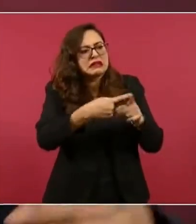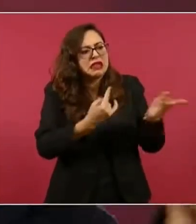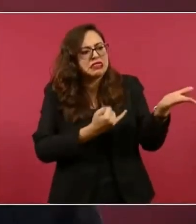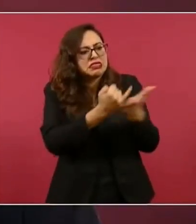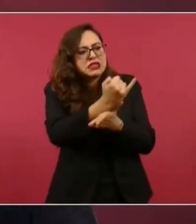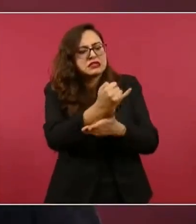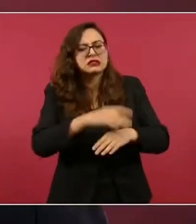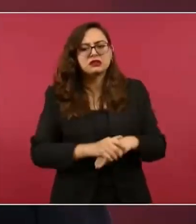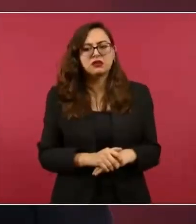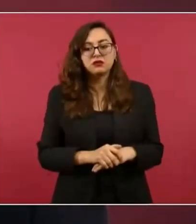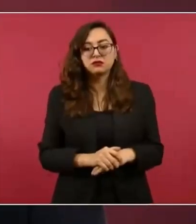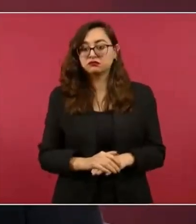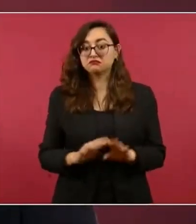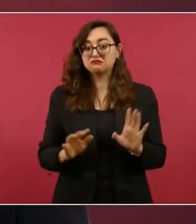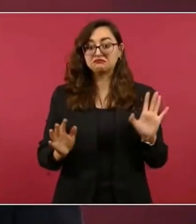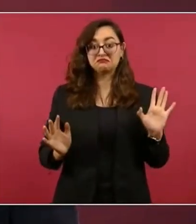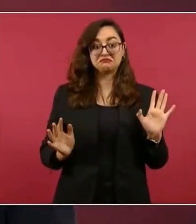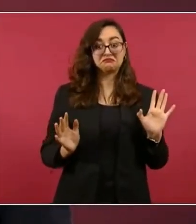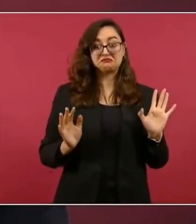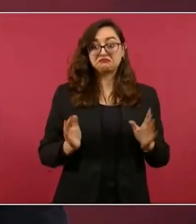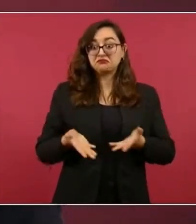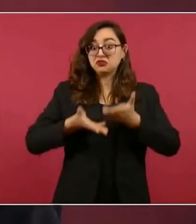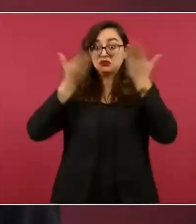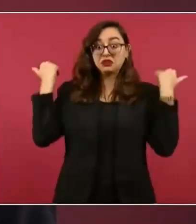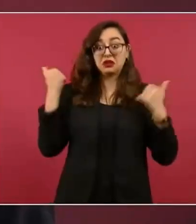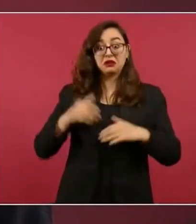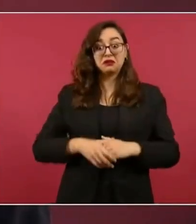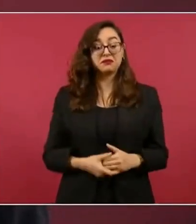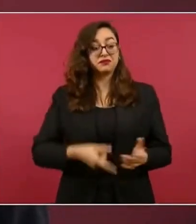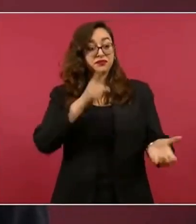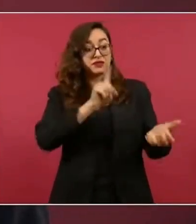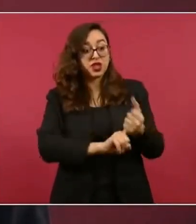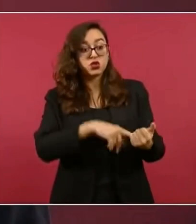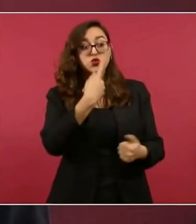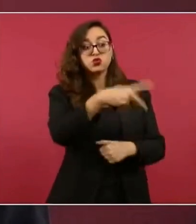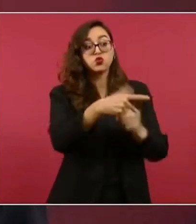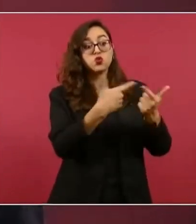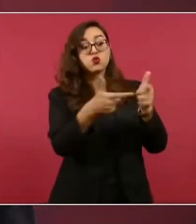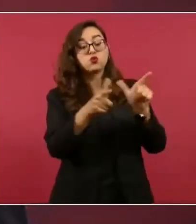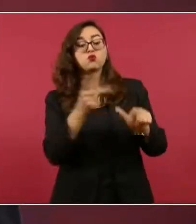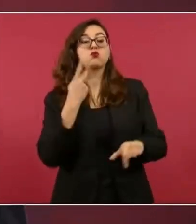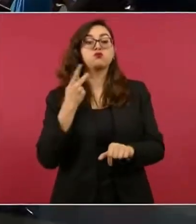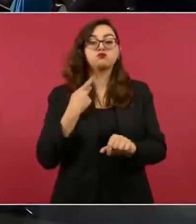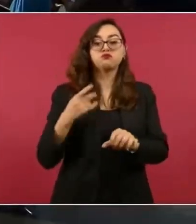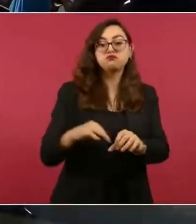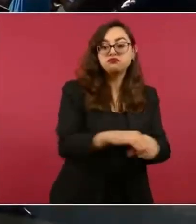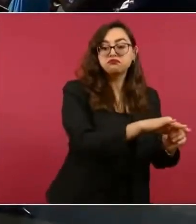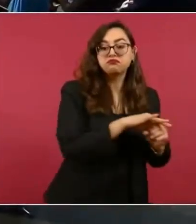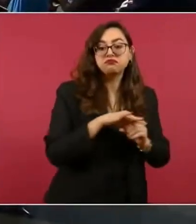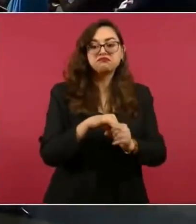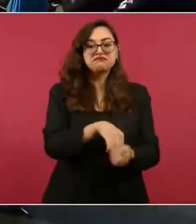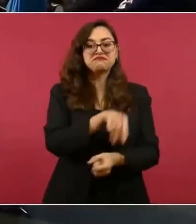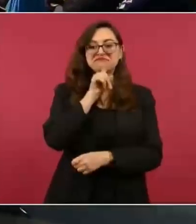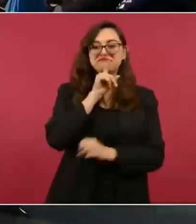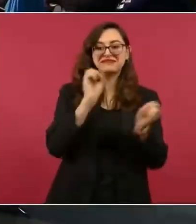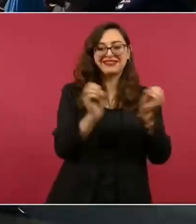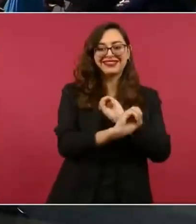Ni los militantes de sus partidos. Imagínense una gente de